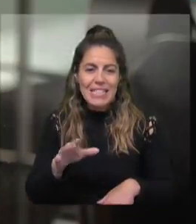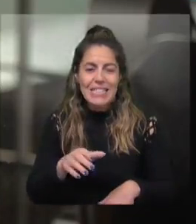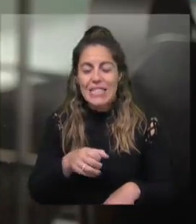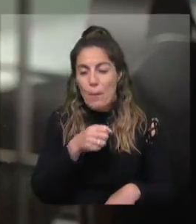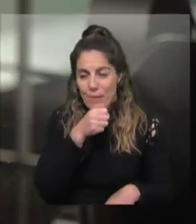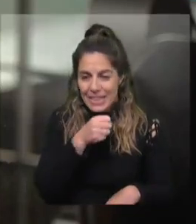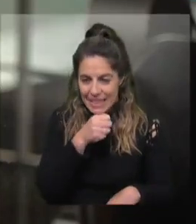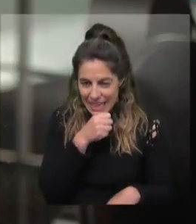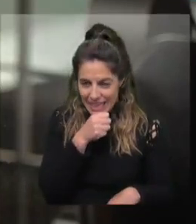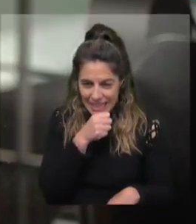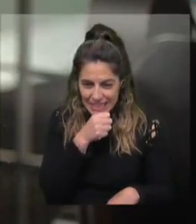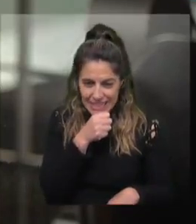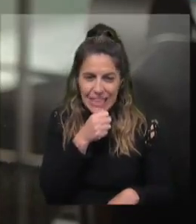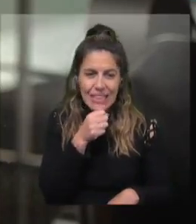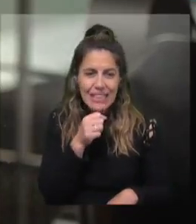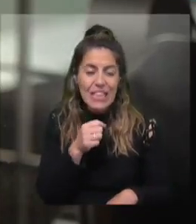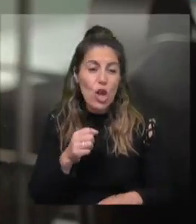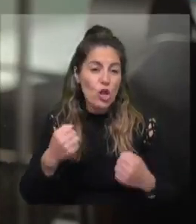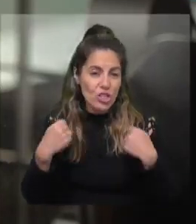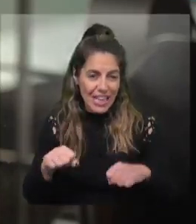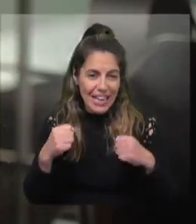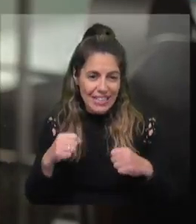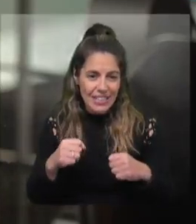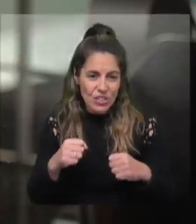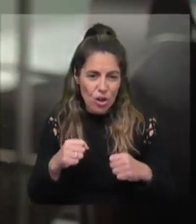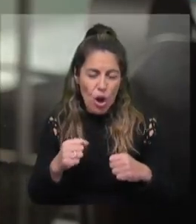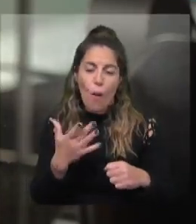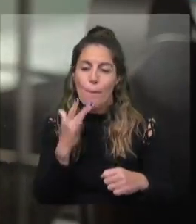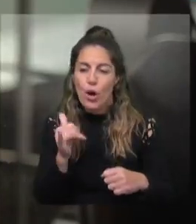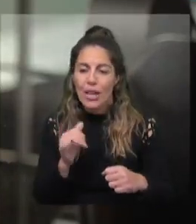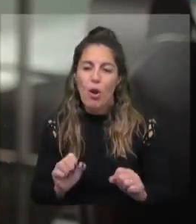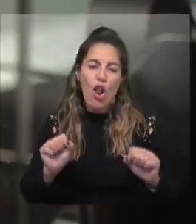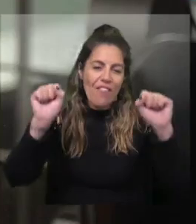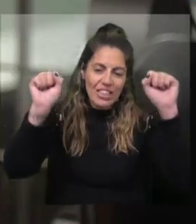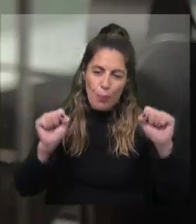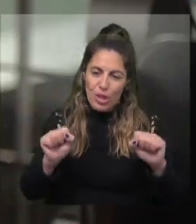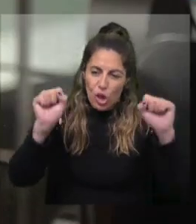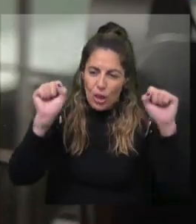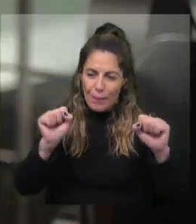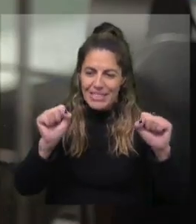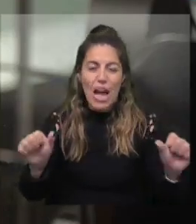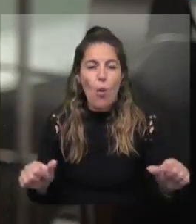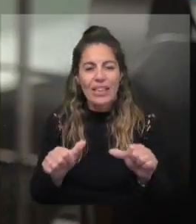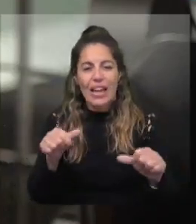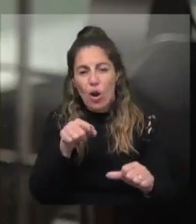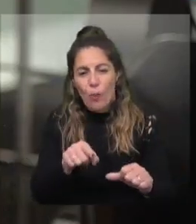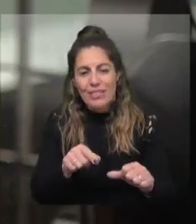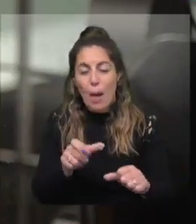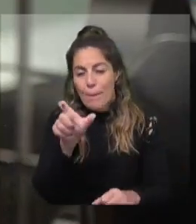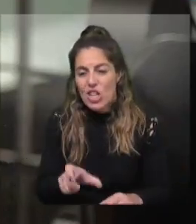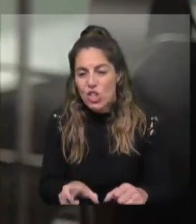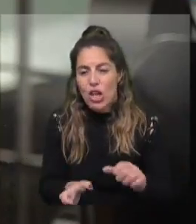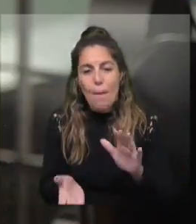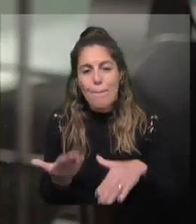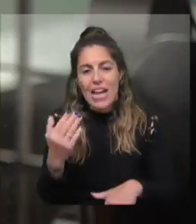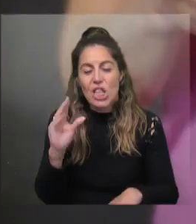veterana, y que los ejercicios anaeróbicos, como pueden ser el levantamiento de pesas, ese tipo de actividades, es para gente más joven que lo único que